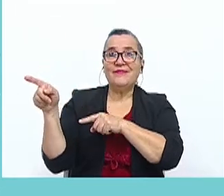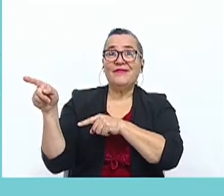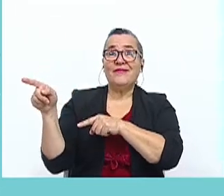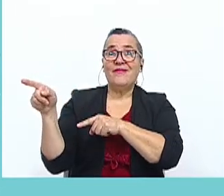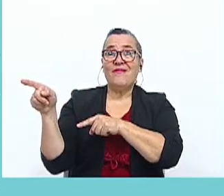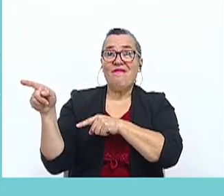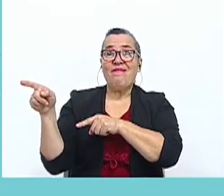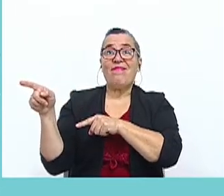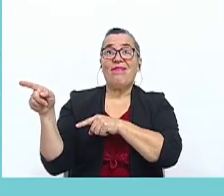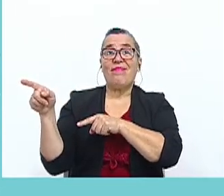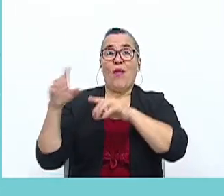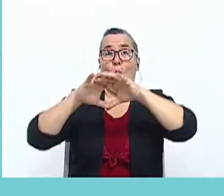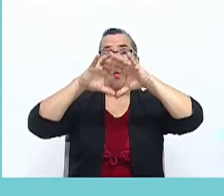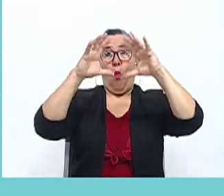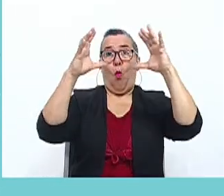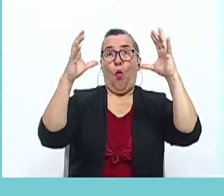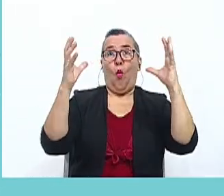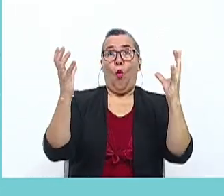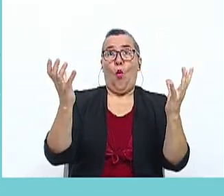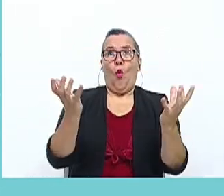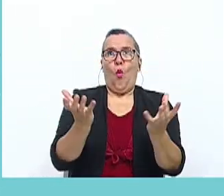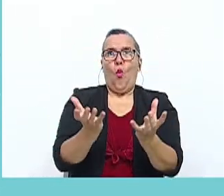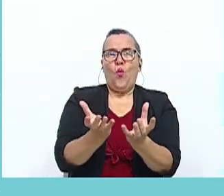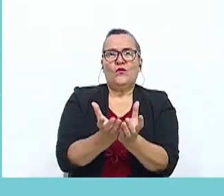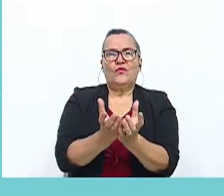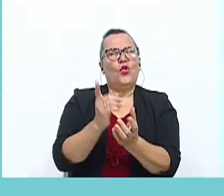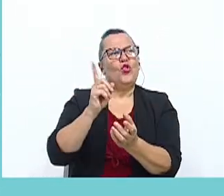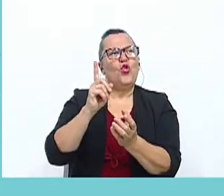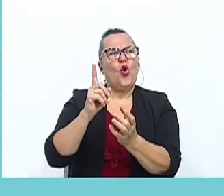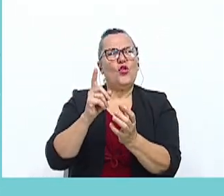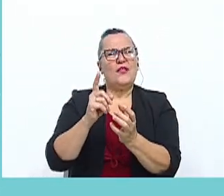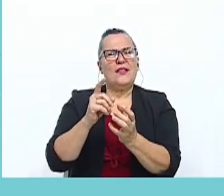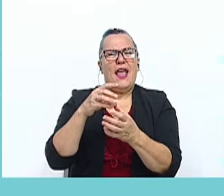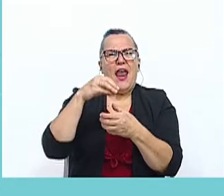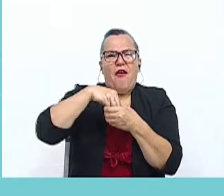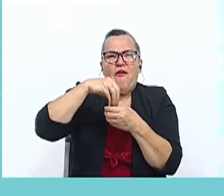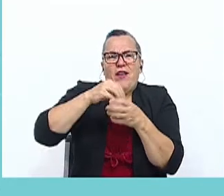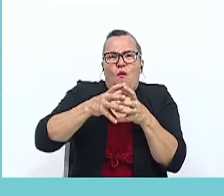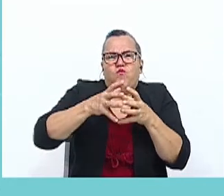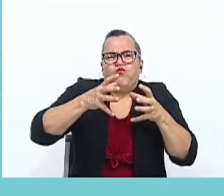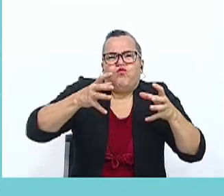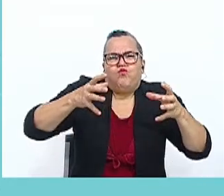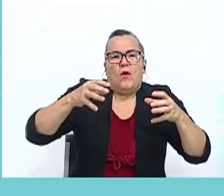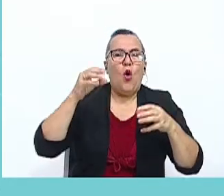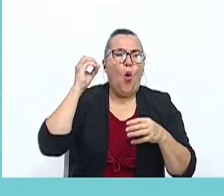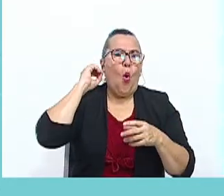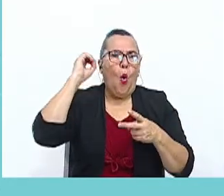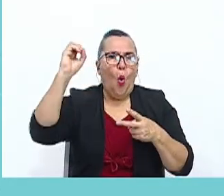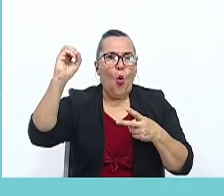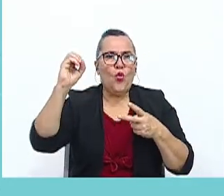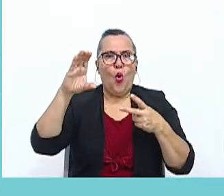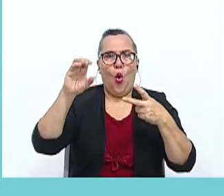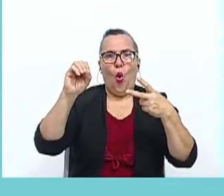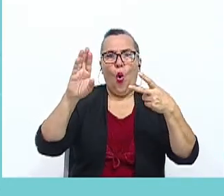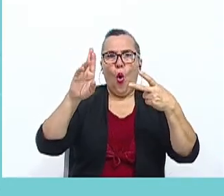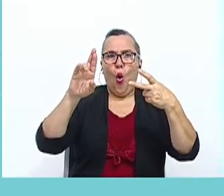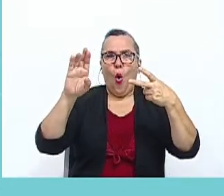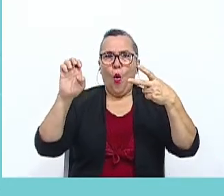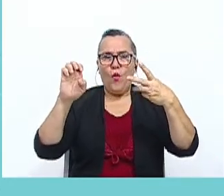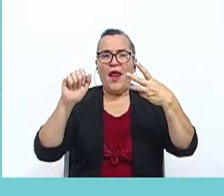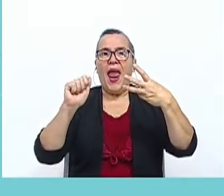Tenemos un mapa mundi. ¿Dónde se imaginan ustedes que están las mayores reservas, por ejemplo, de oro, de cobre,